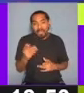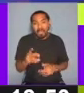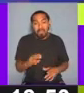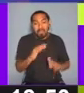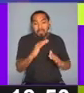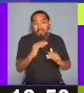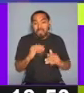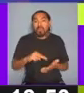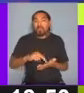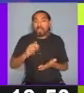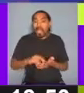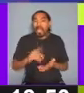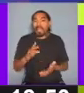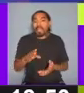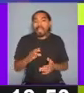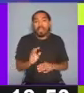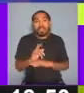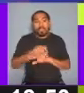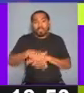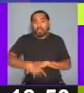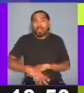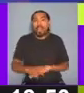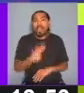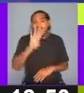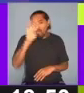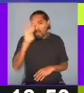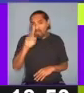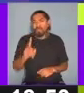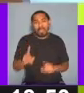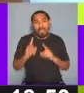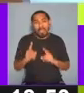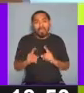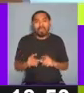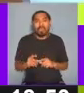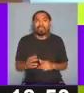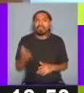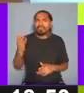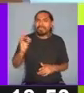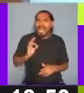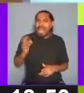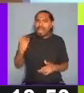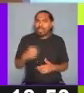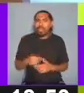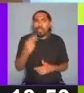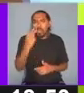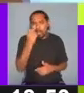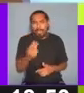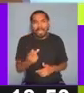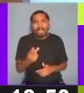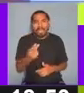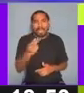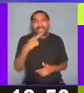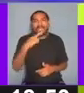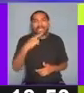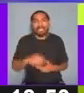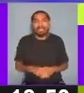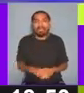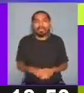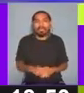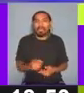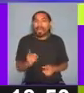tiene Misiones, como lo tiene Formosa, desde el año 2017. No debería impactar en el consumidor.